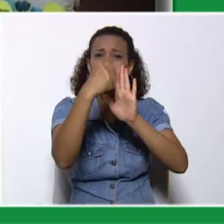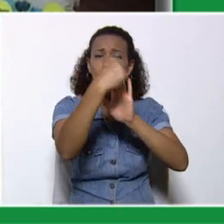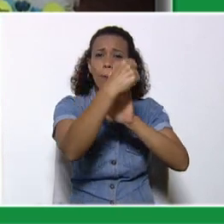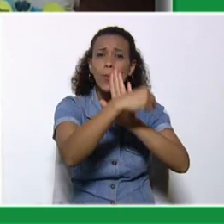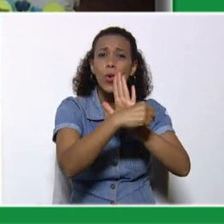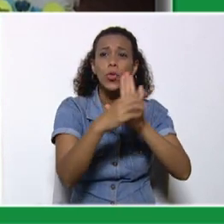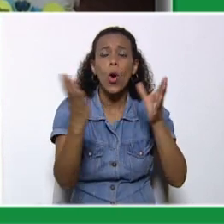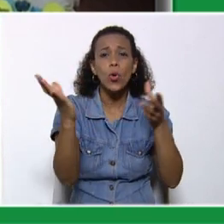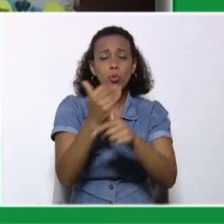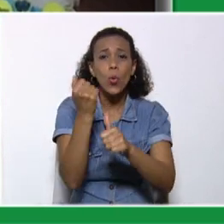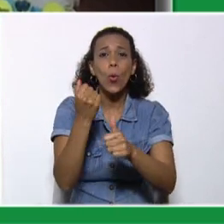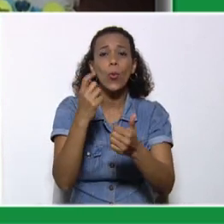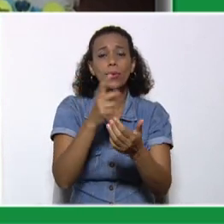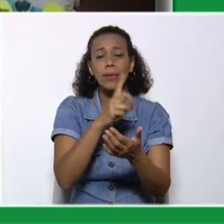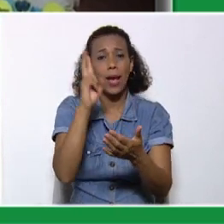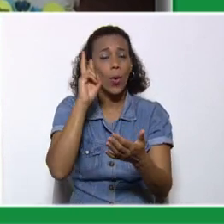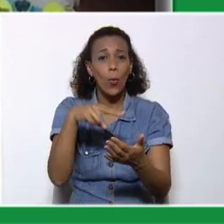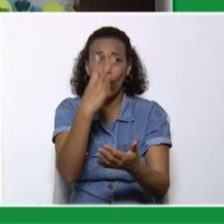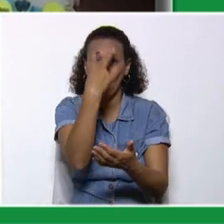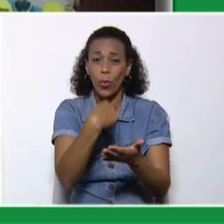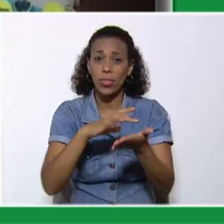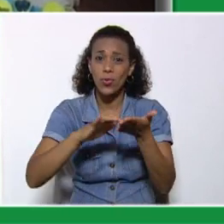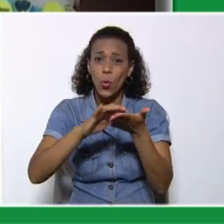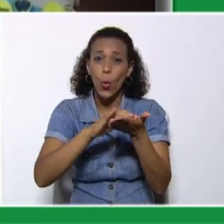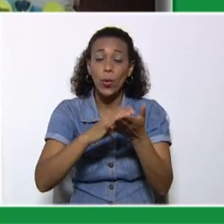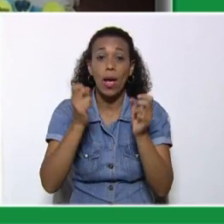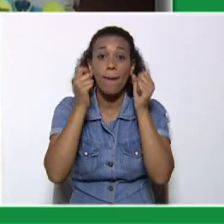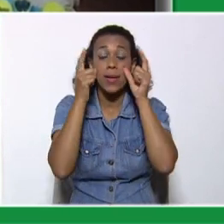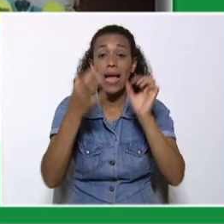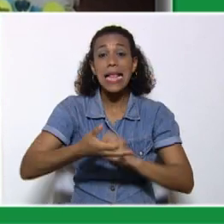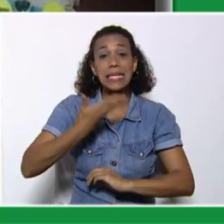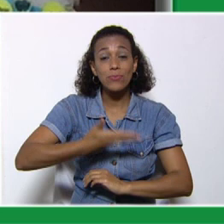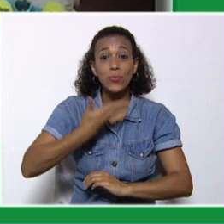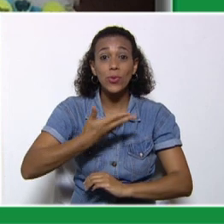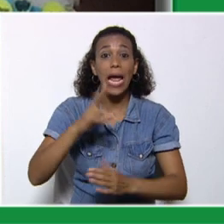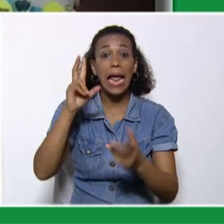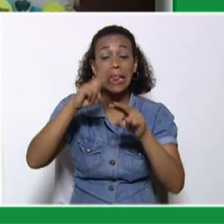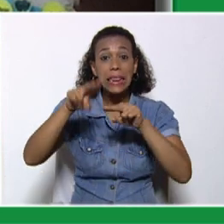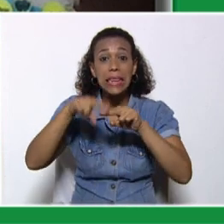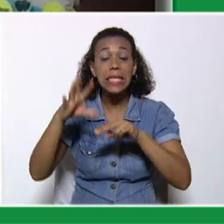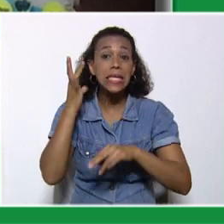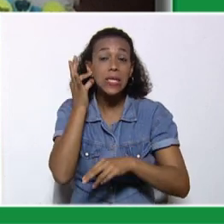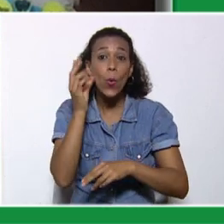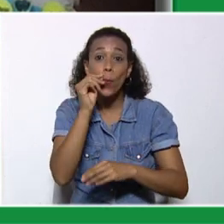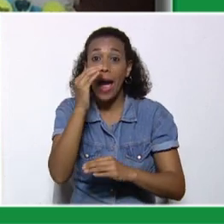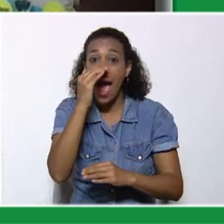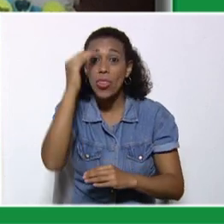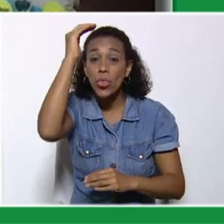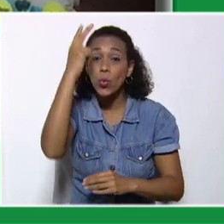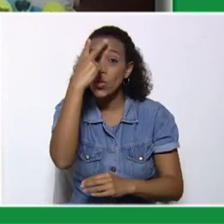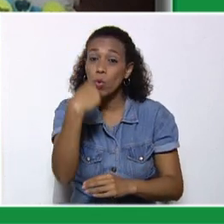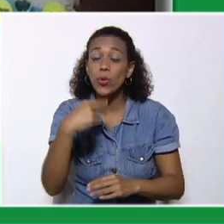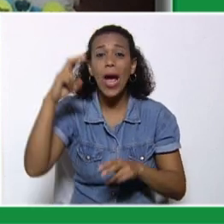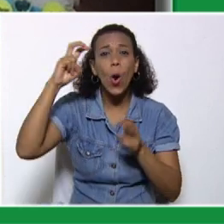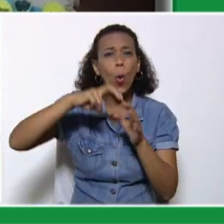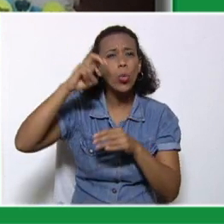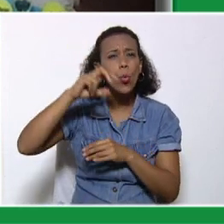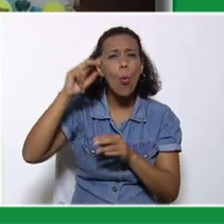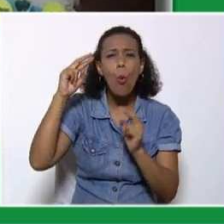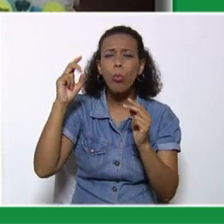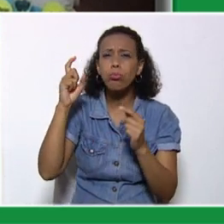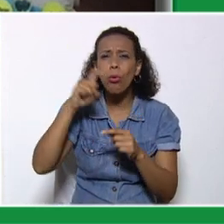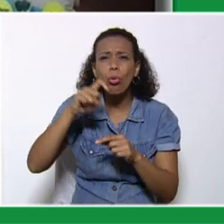que conocemos en el código visual. Es imprescindible que nuestros niños, niñas y adultos conozcan